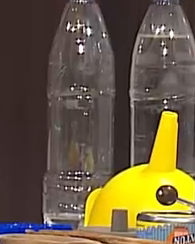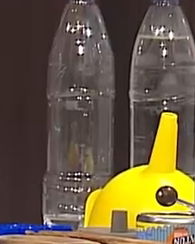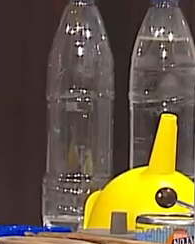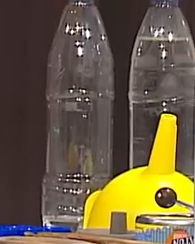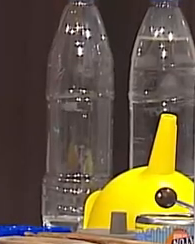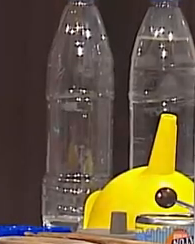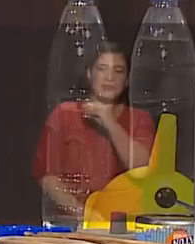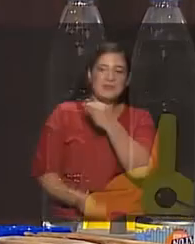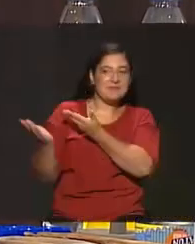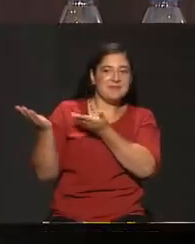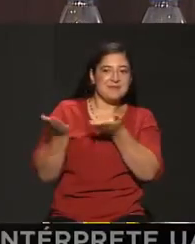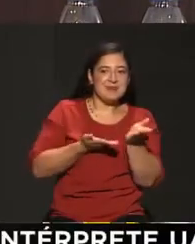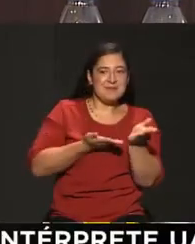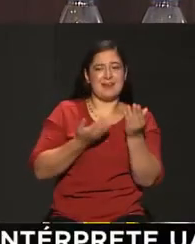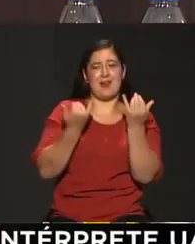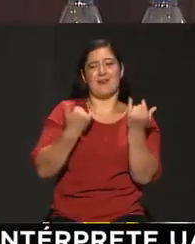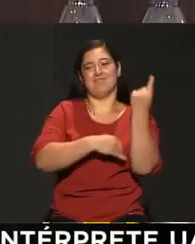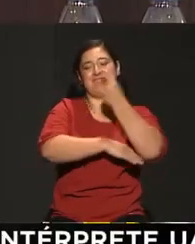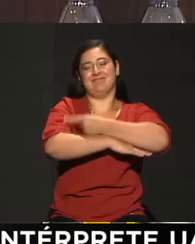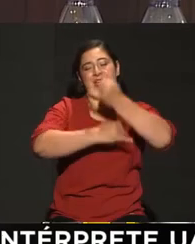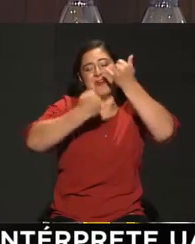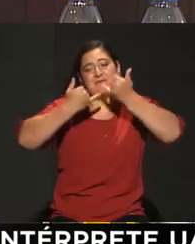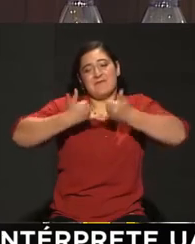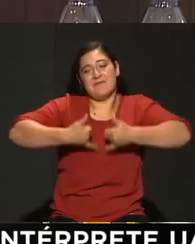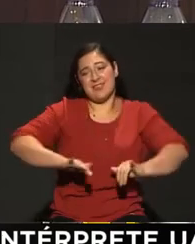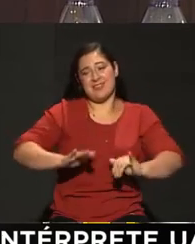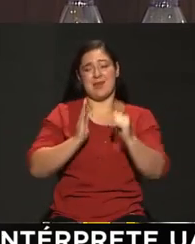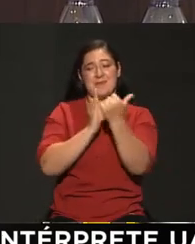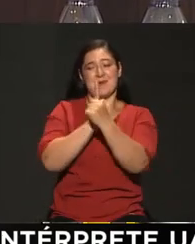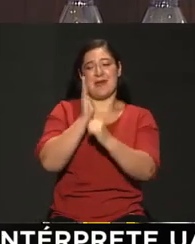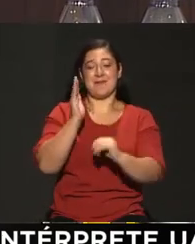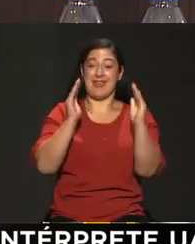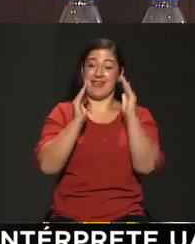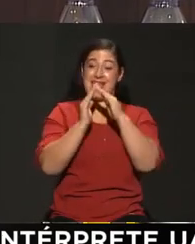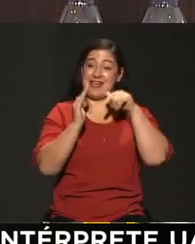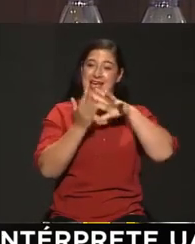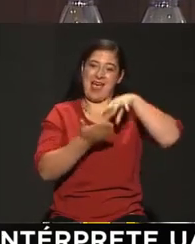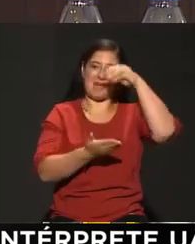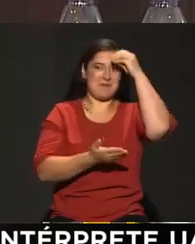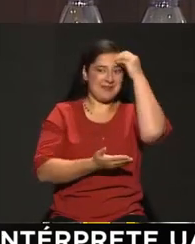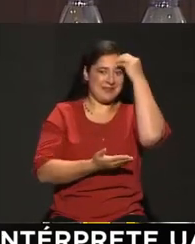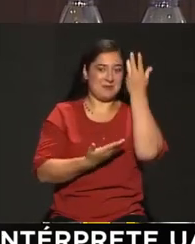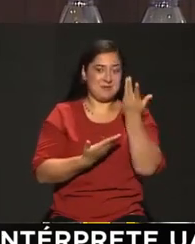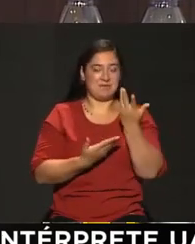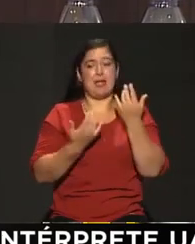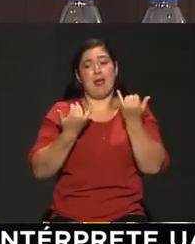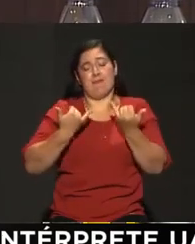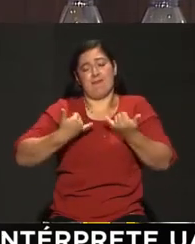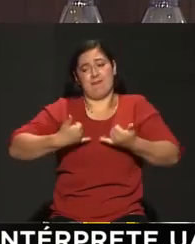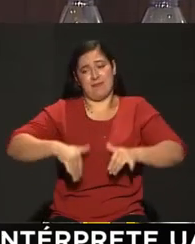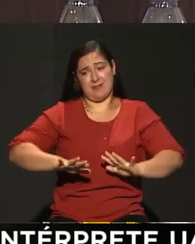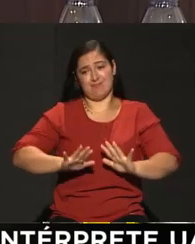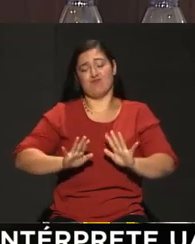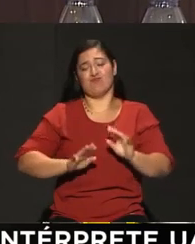Hola a todos, bienvenidos a esta última emisión del programa En Casa Aprendemos con Buen Comienzo. Les digo última emisión porque hoy